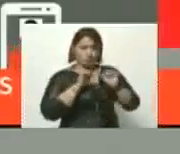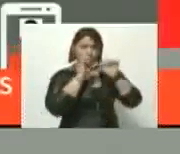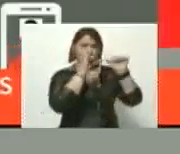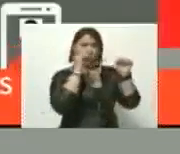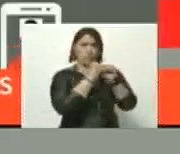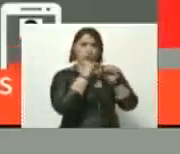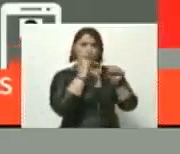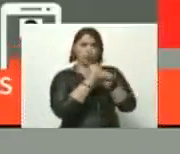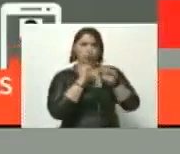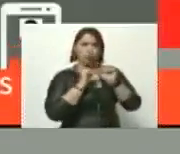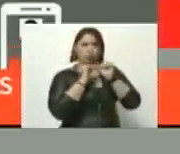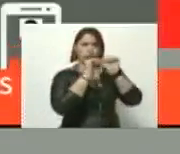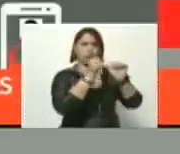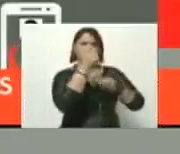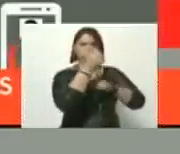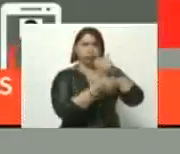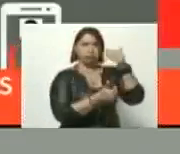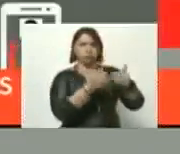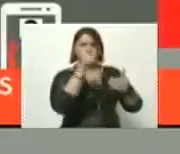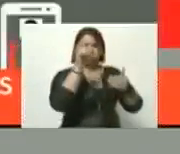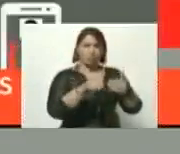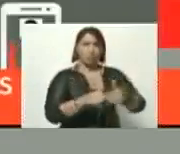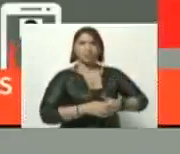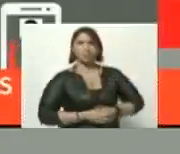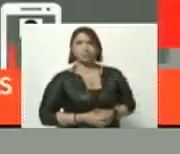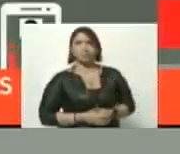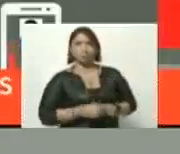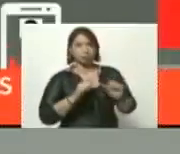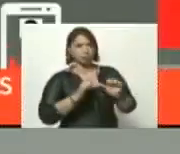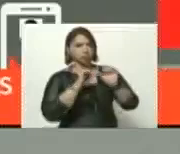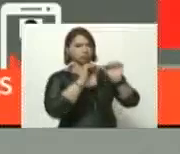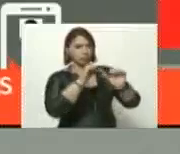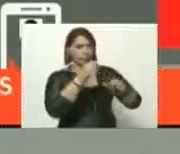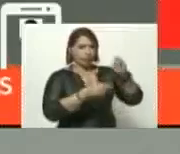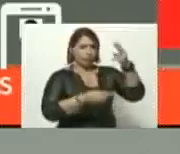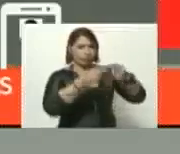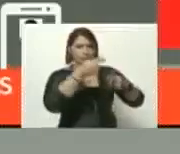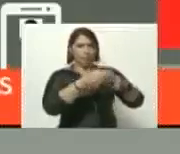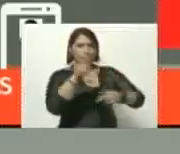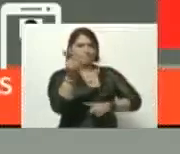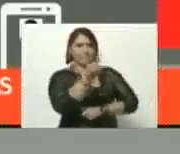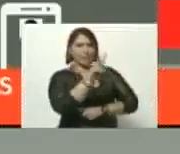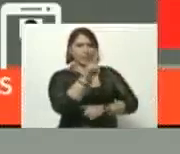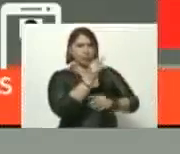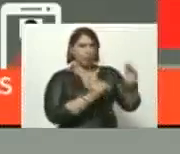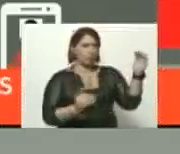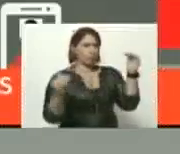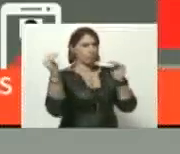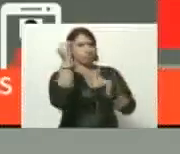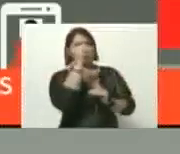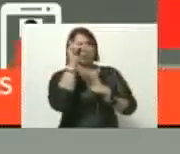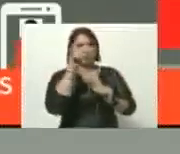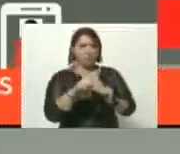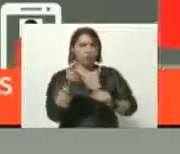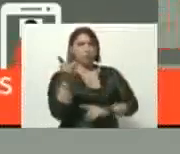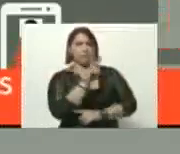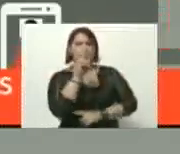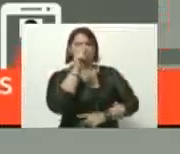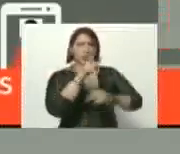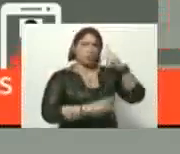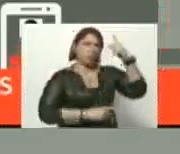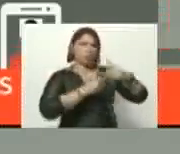trabajando, sigue avanzando, pero sobre todo seguimos construyendo la Venezuela potencia y la Venezuela